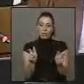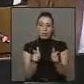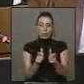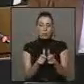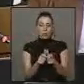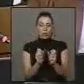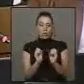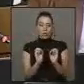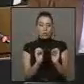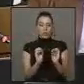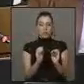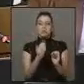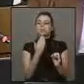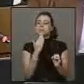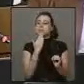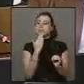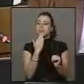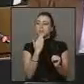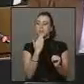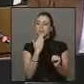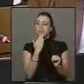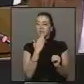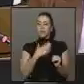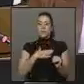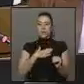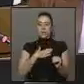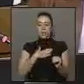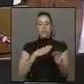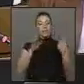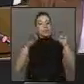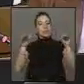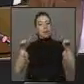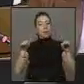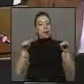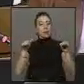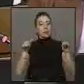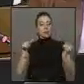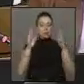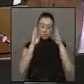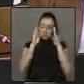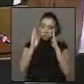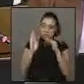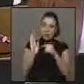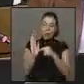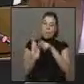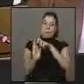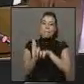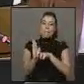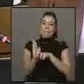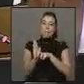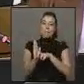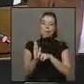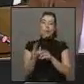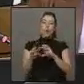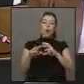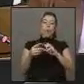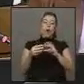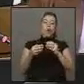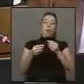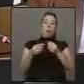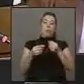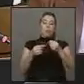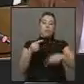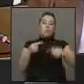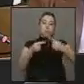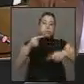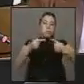Comisión de Educación, es que también quiero hacer un llamado de atención a que este proyecto no se vaya destartalando en el camino, pues